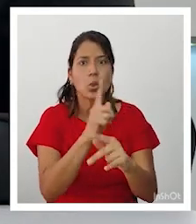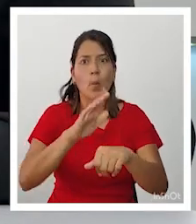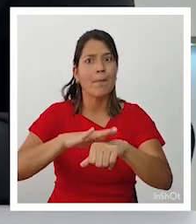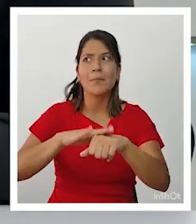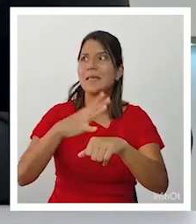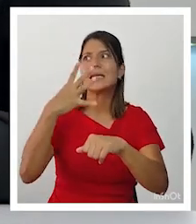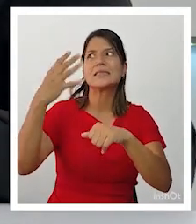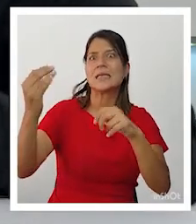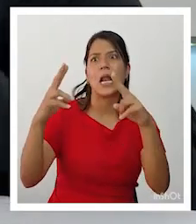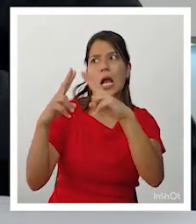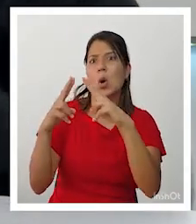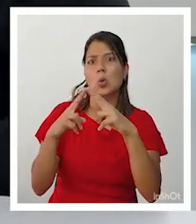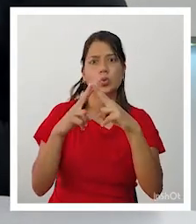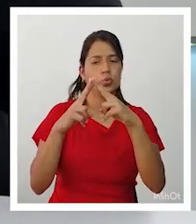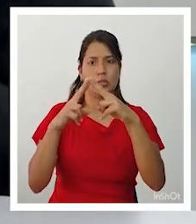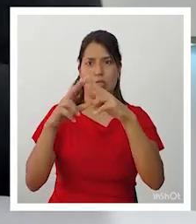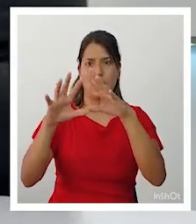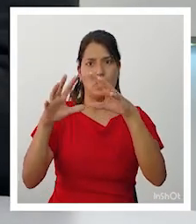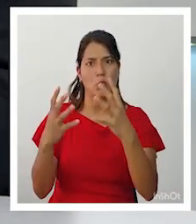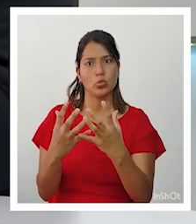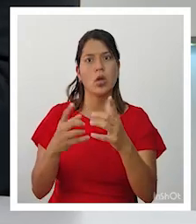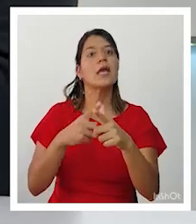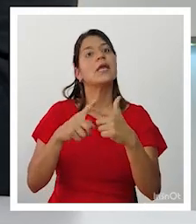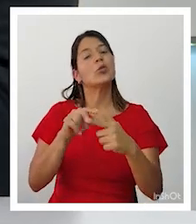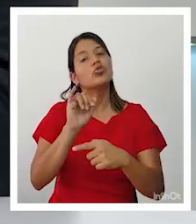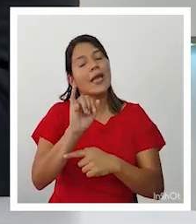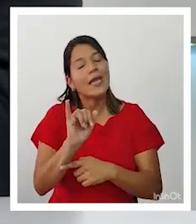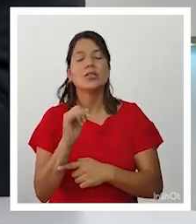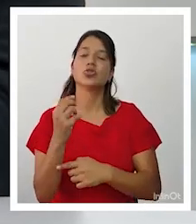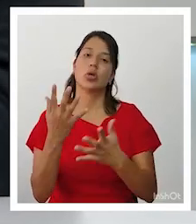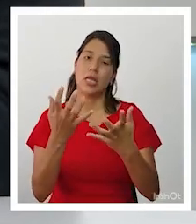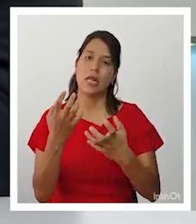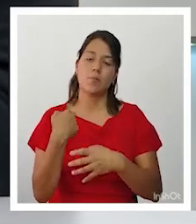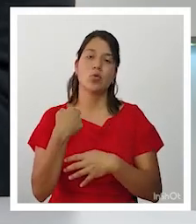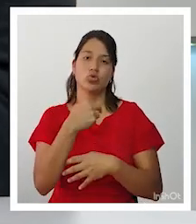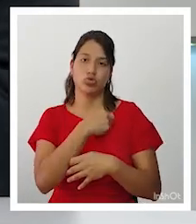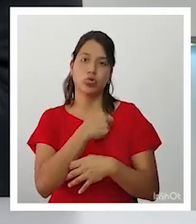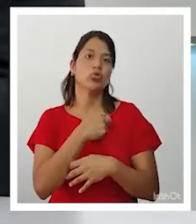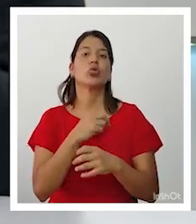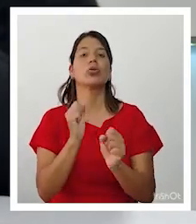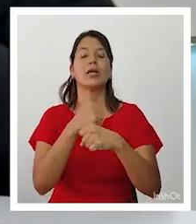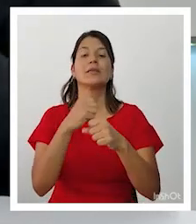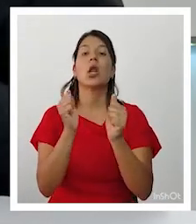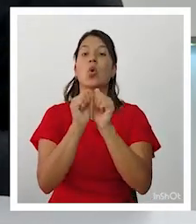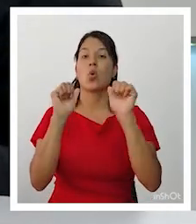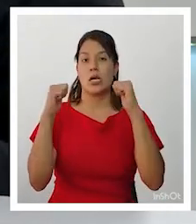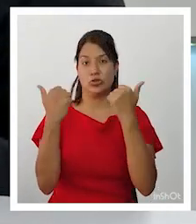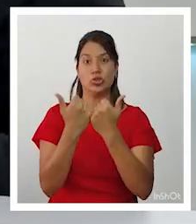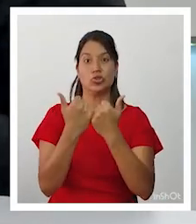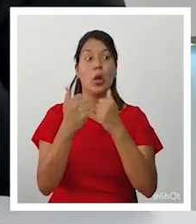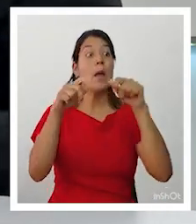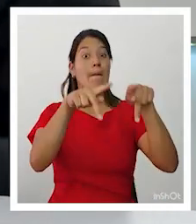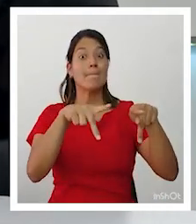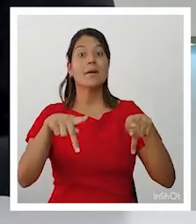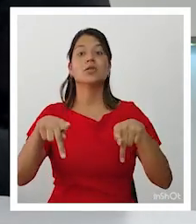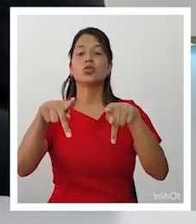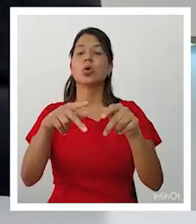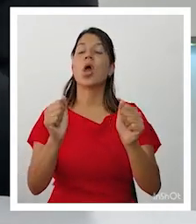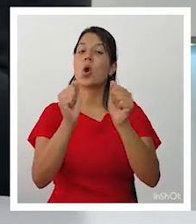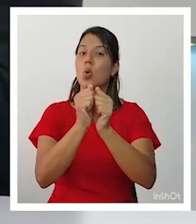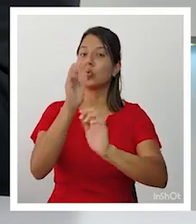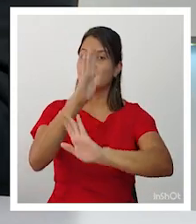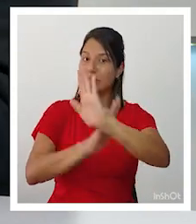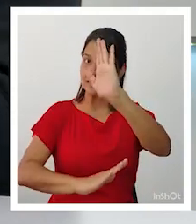mundo. Y eso es lo que estamos haciendo, lo que queremos nosotros hacer con la asociación también, que la población con discapacidad que